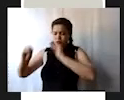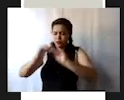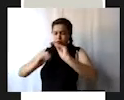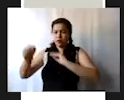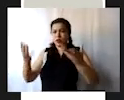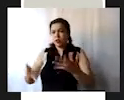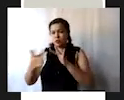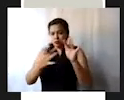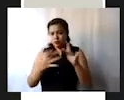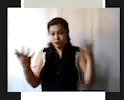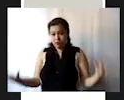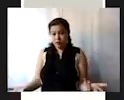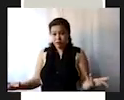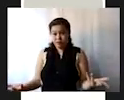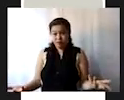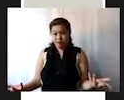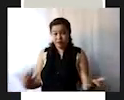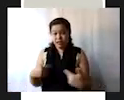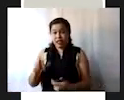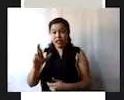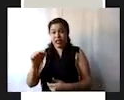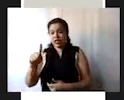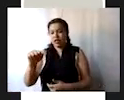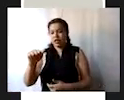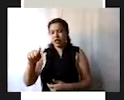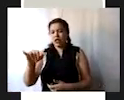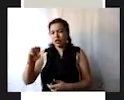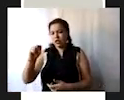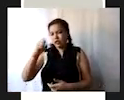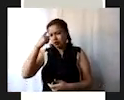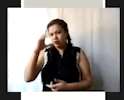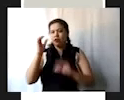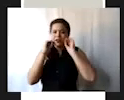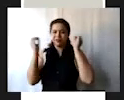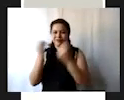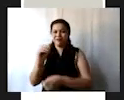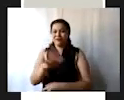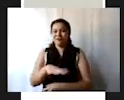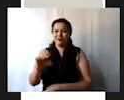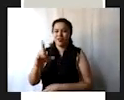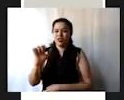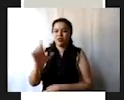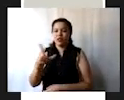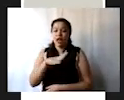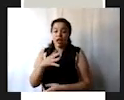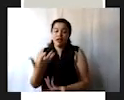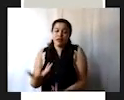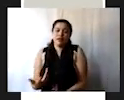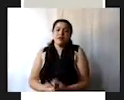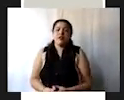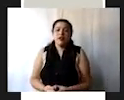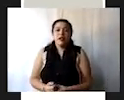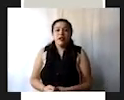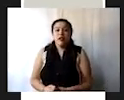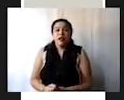En México hay mucha reditis de organizaciones de la sociedad civil, pero nos falta también